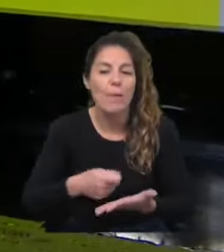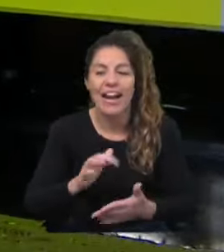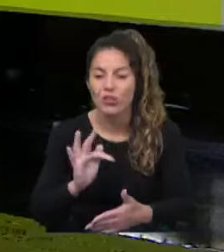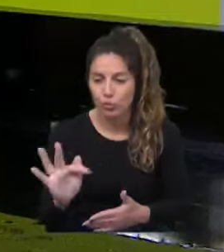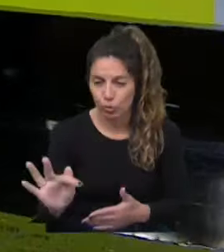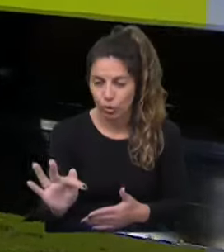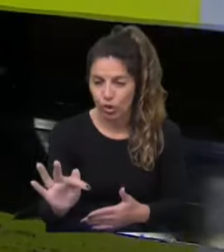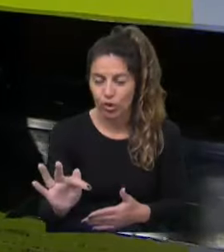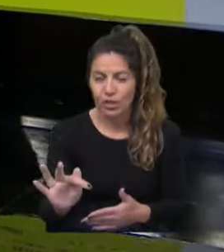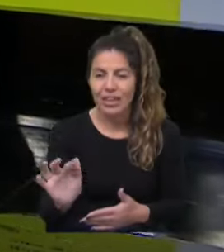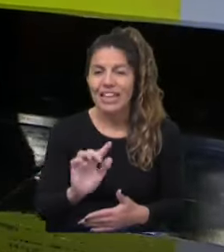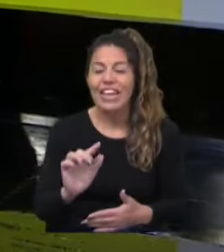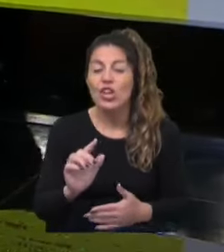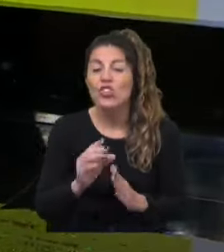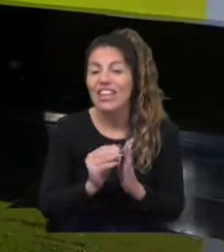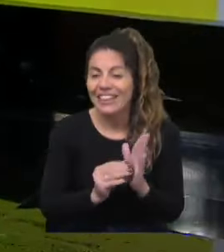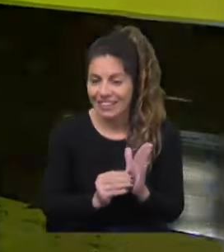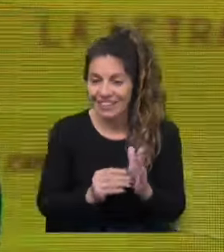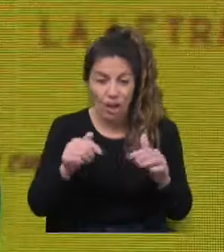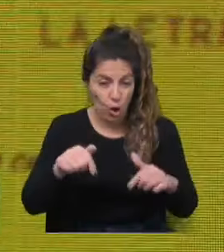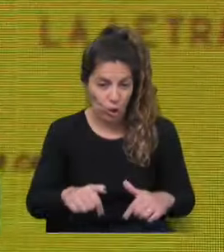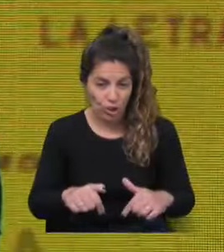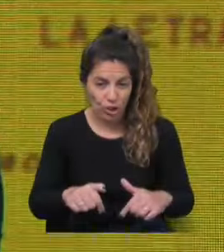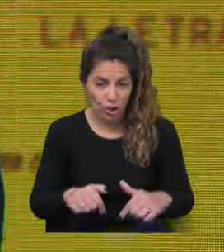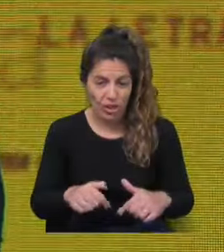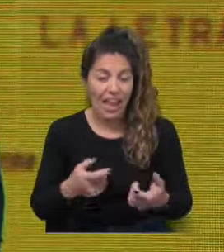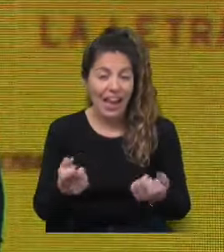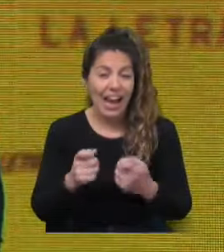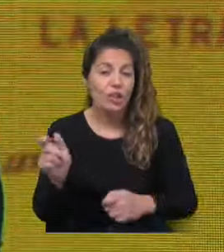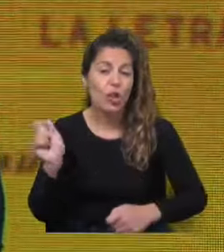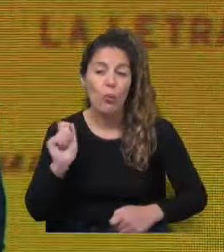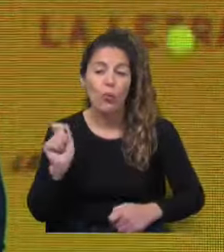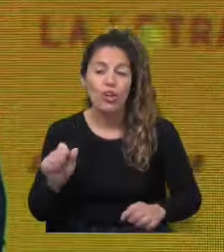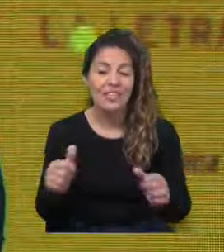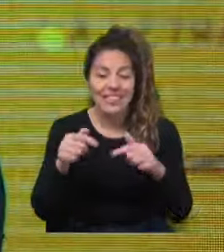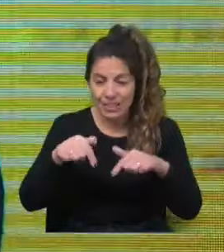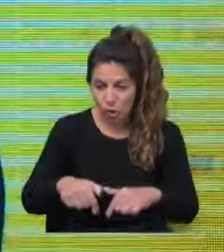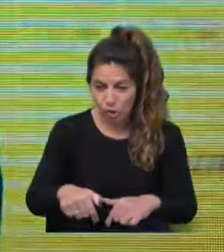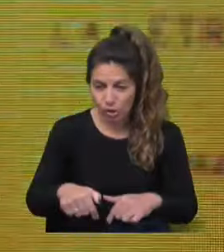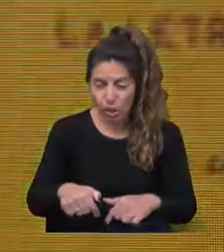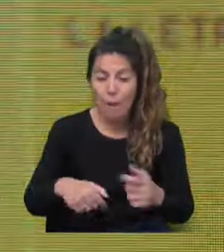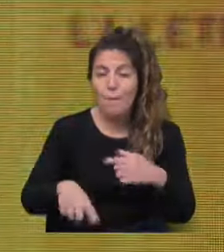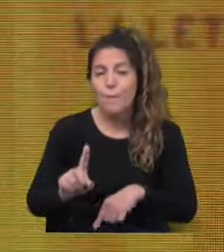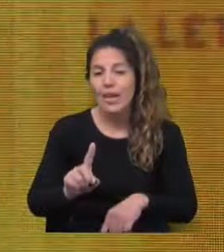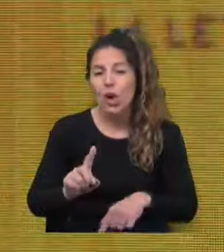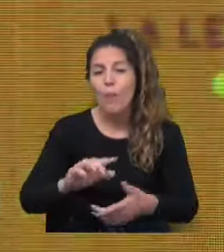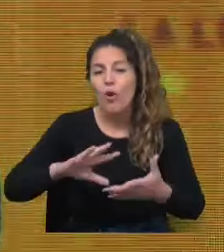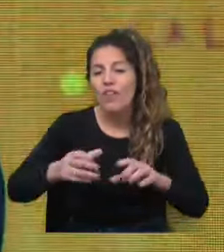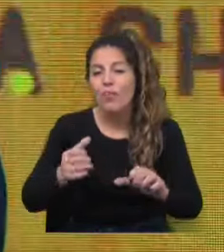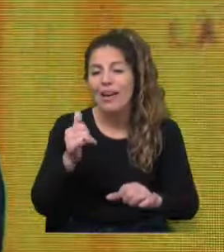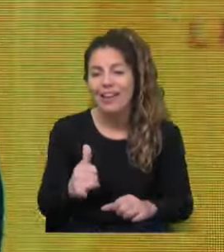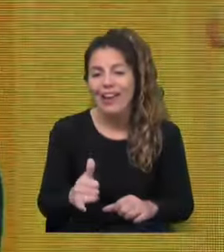futuro, que ni siquiera se registran hoy. Es gasto público que se hace hoy, pero por los mecanismos que